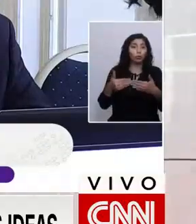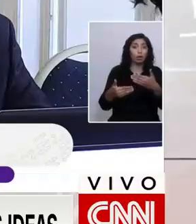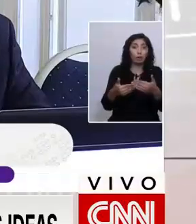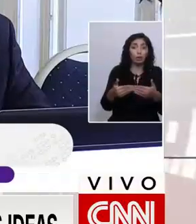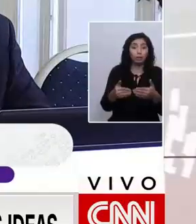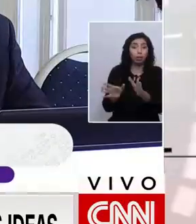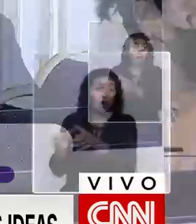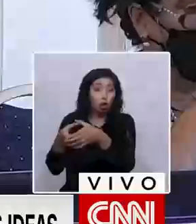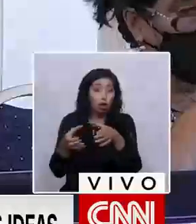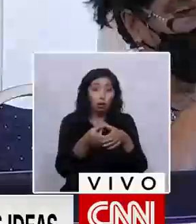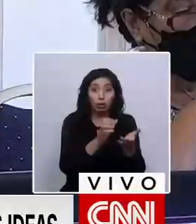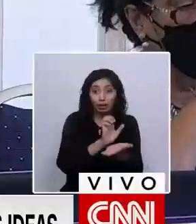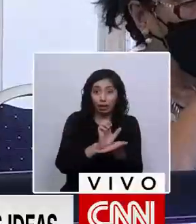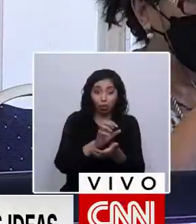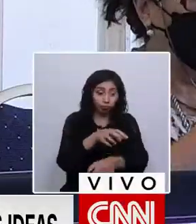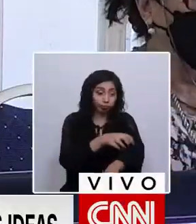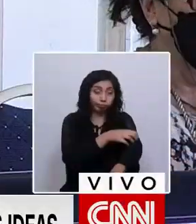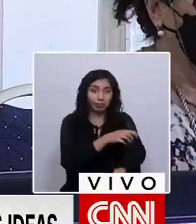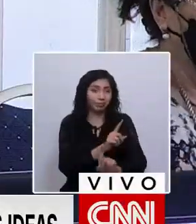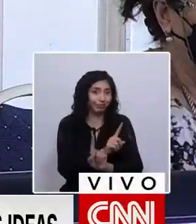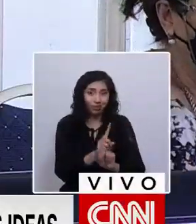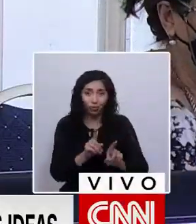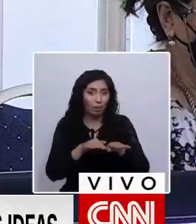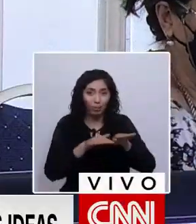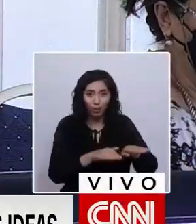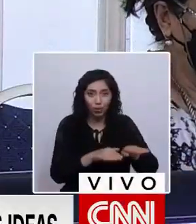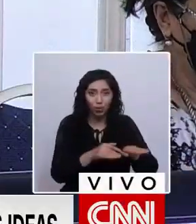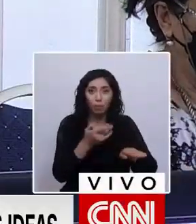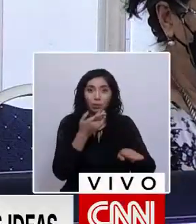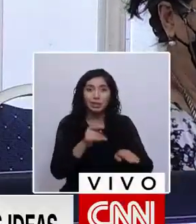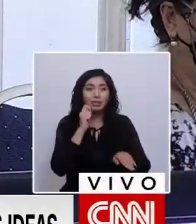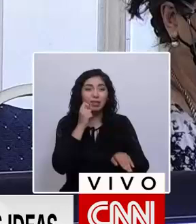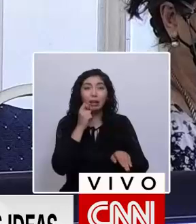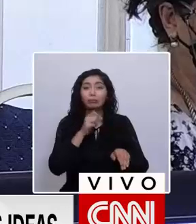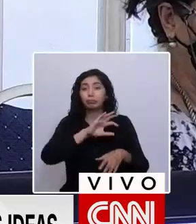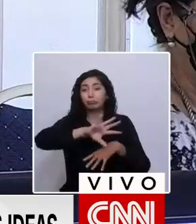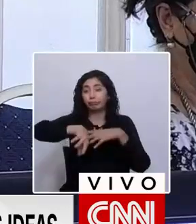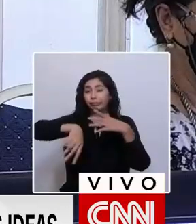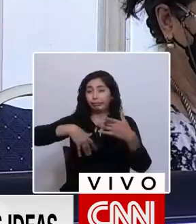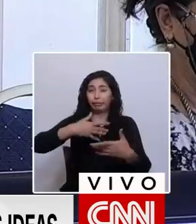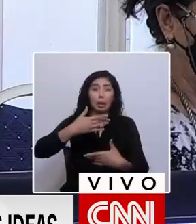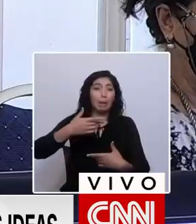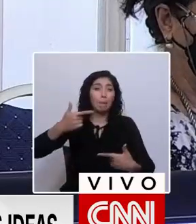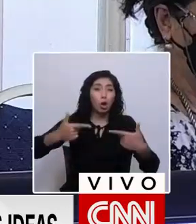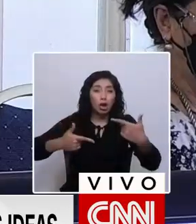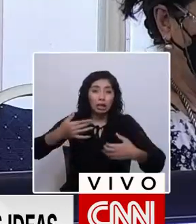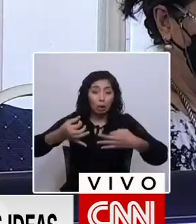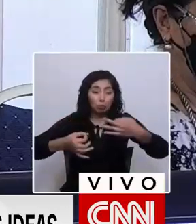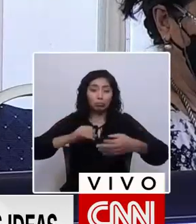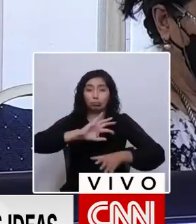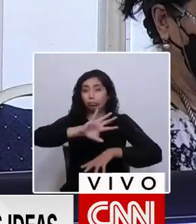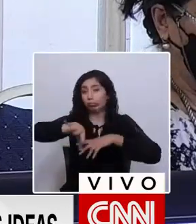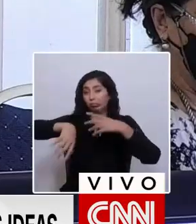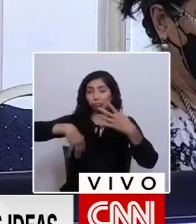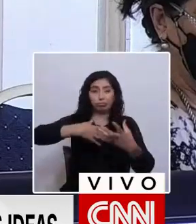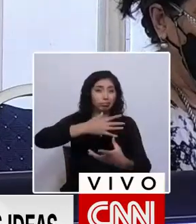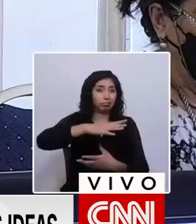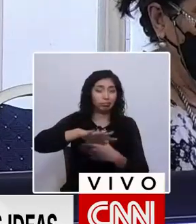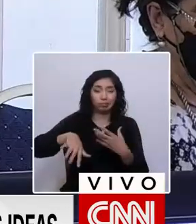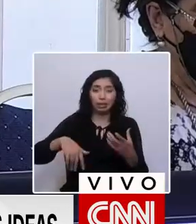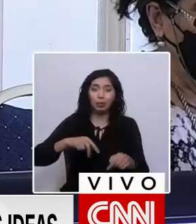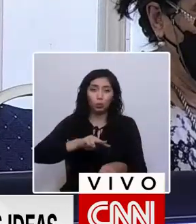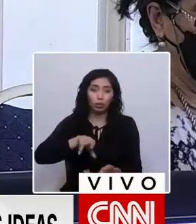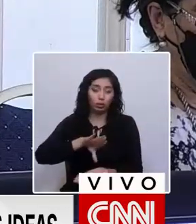Sí. Que llama la atención esta sorpresa que aparece ahora cuando se comienza la votación, cuando fue en un principio todo lo que se